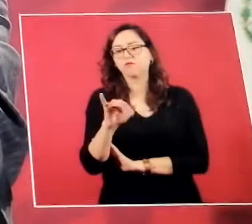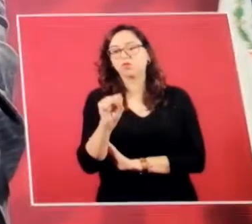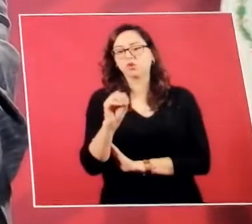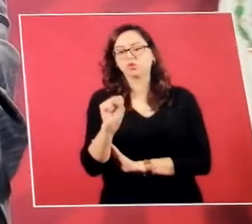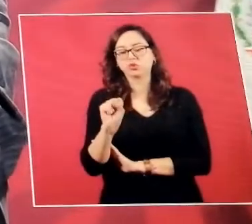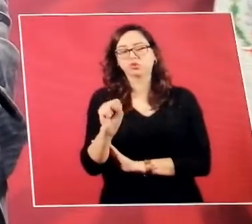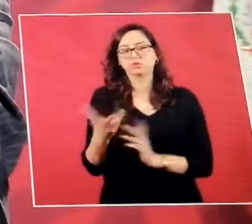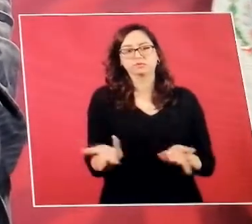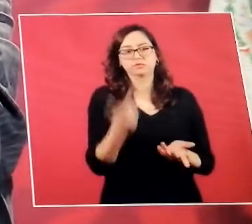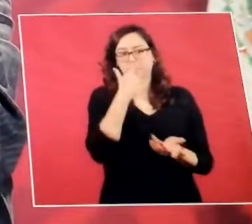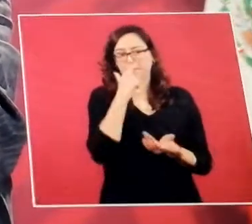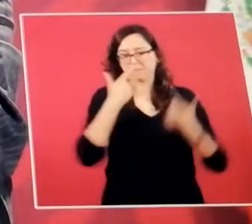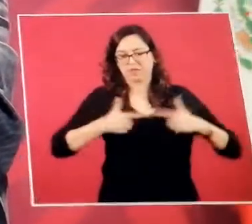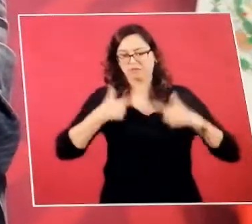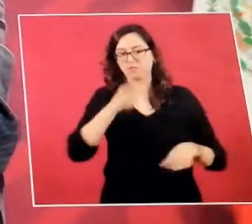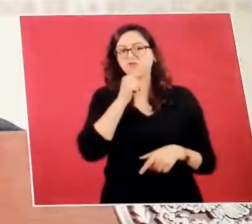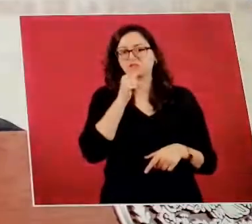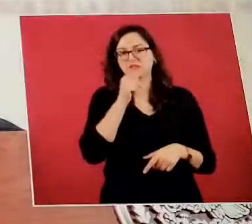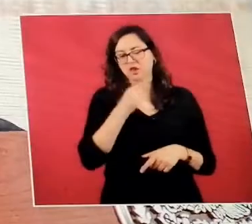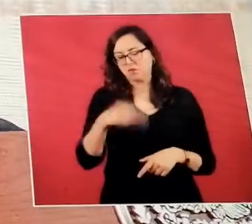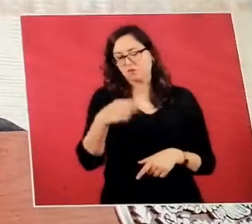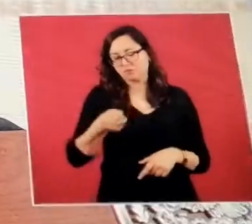corporaciones, agencias